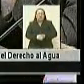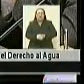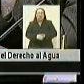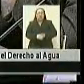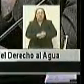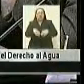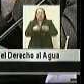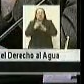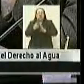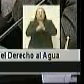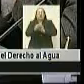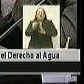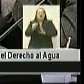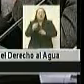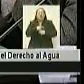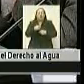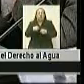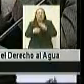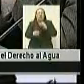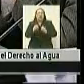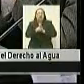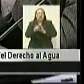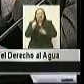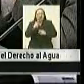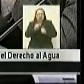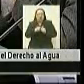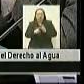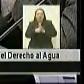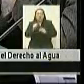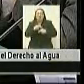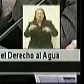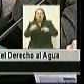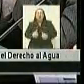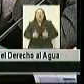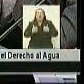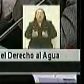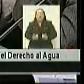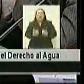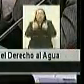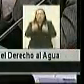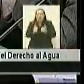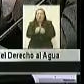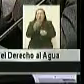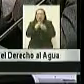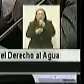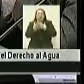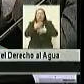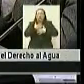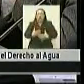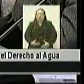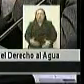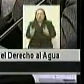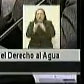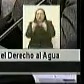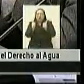Podemos derivar el derecho humano al agua y a los servicios de saneamiento del derecho a un nivel de vida adecuado, incluso la alimentación, vestido y